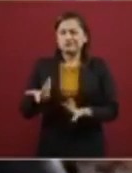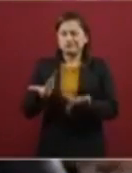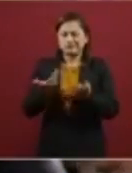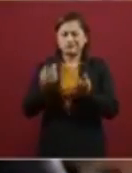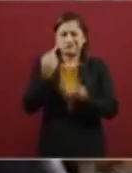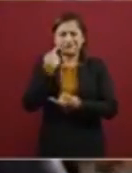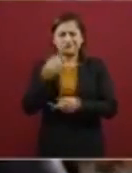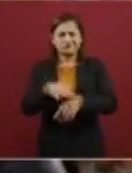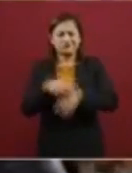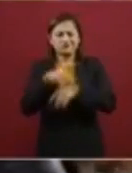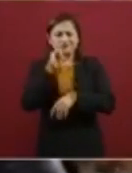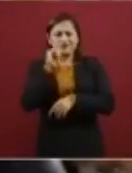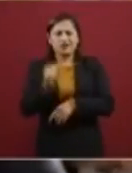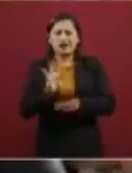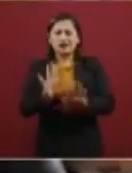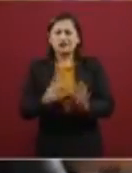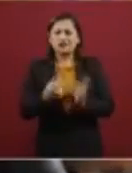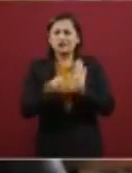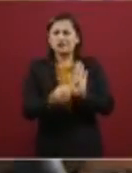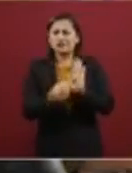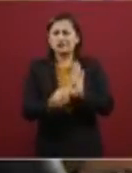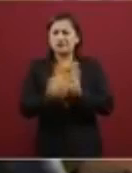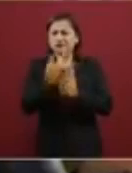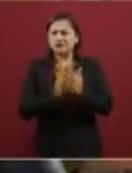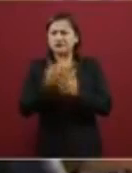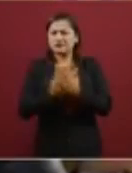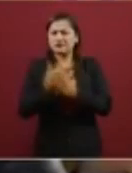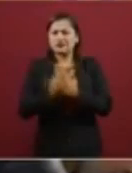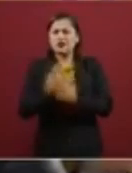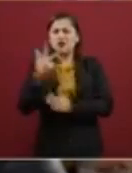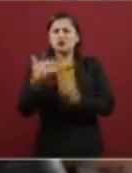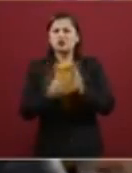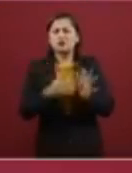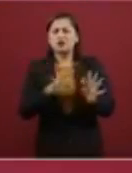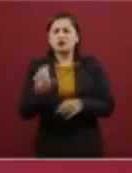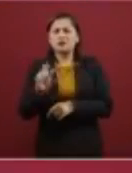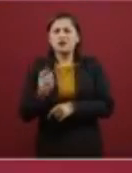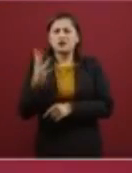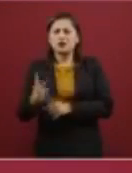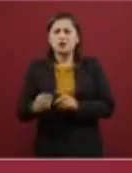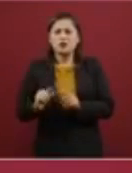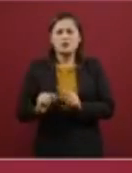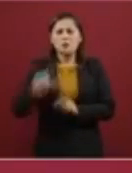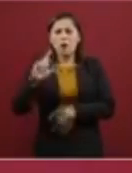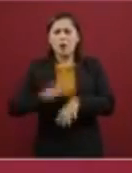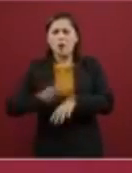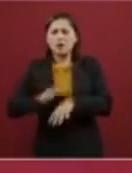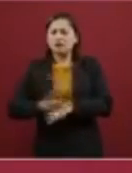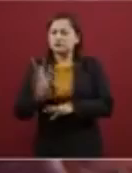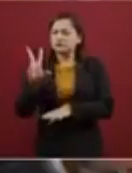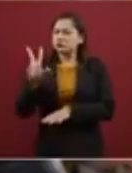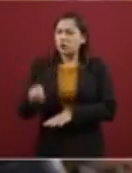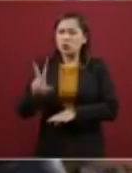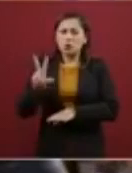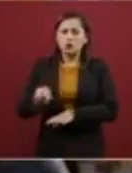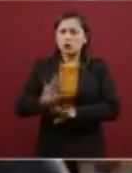resultados. Las cifras indican que sigue aumentando el número de asesinatos, No, 8.524 en los 3 meses no primeros. han aumentado. No, claro